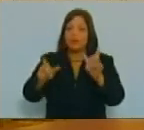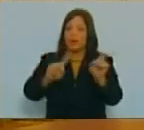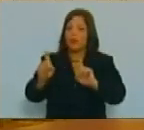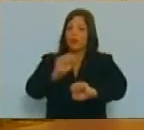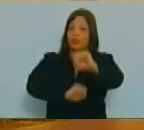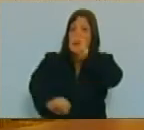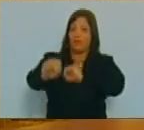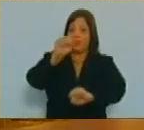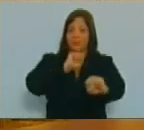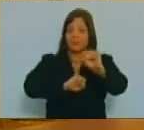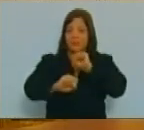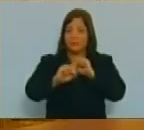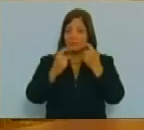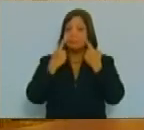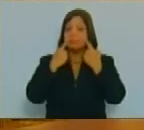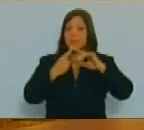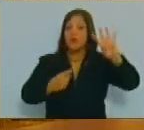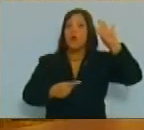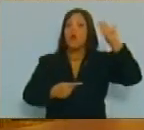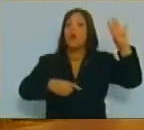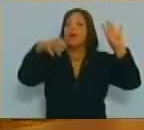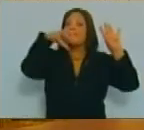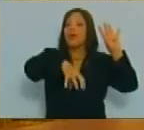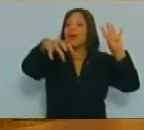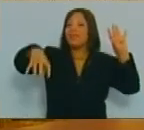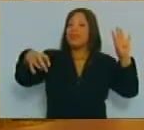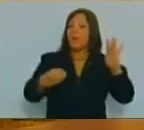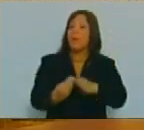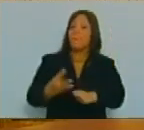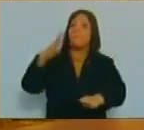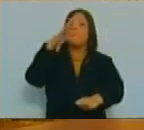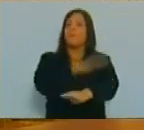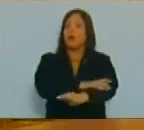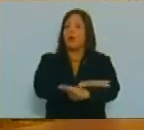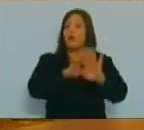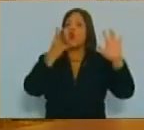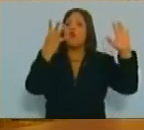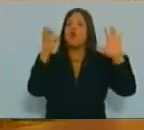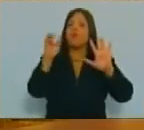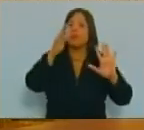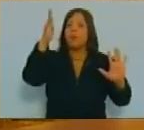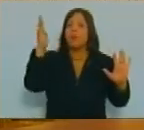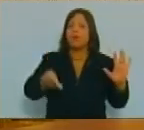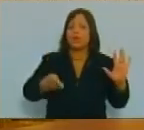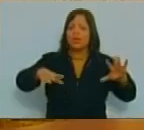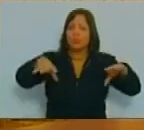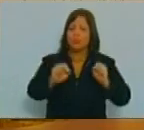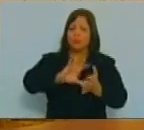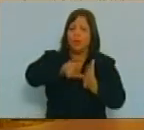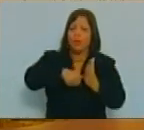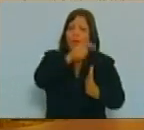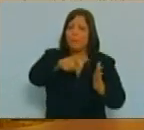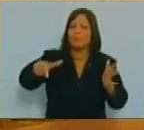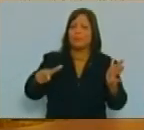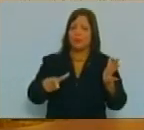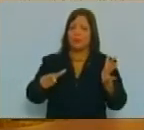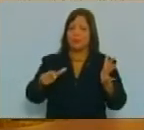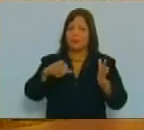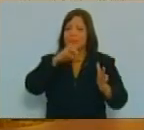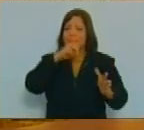funcional solo cuatro estados concentran más del 90% del secuestro en el país